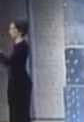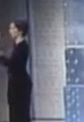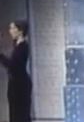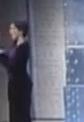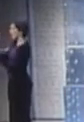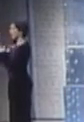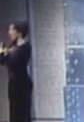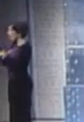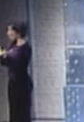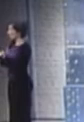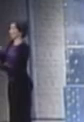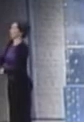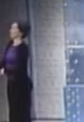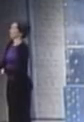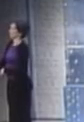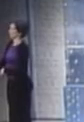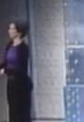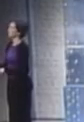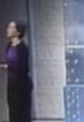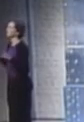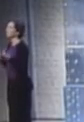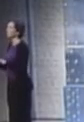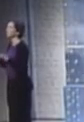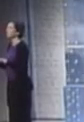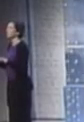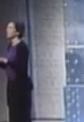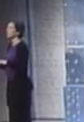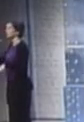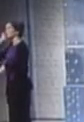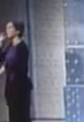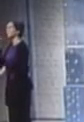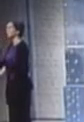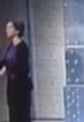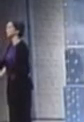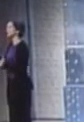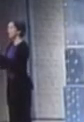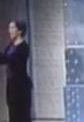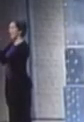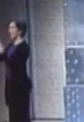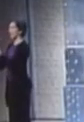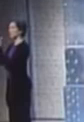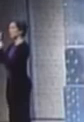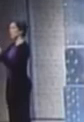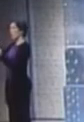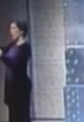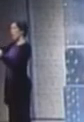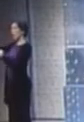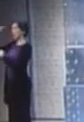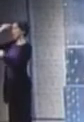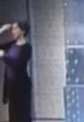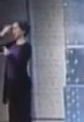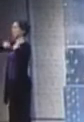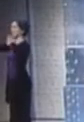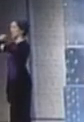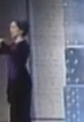sumamente importante. Pero en la mayoría de las escuelas que estamos cambiando de lo tradicional a estas